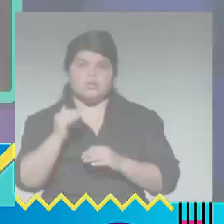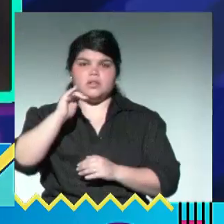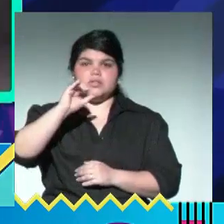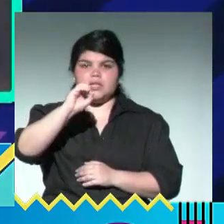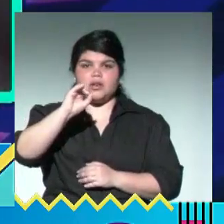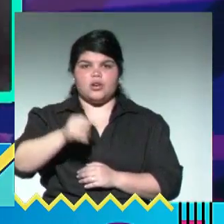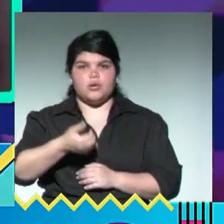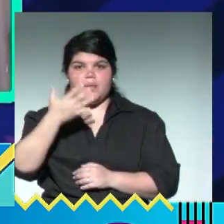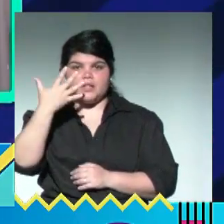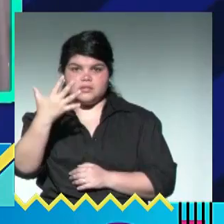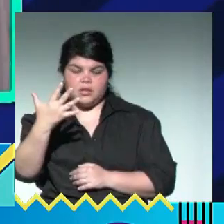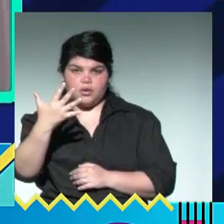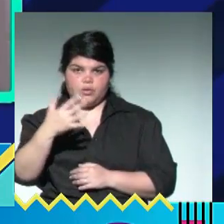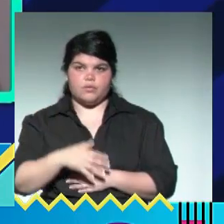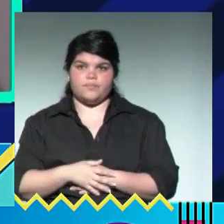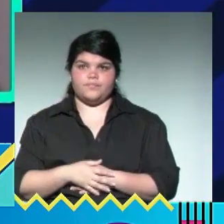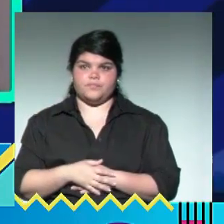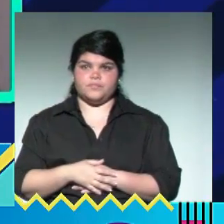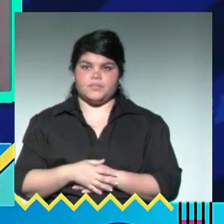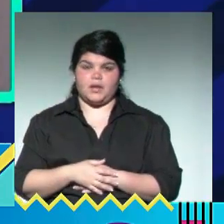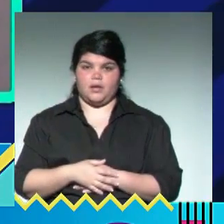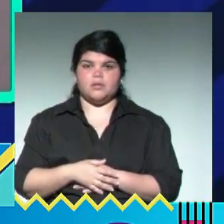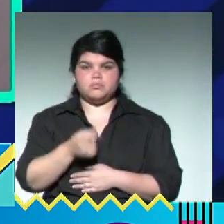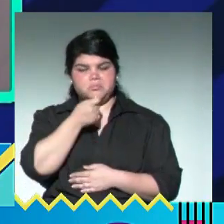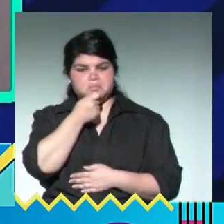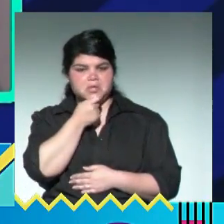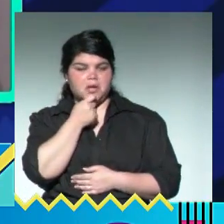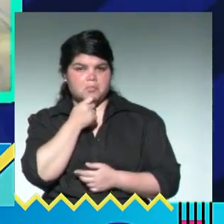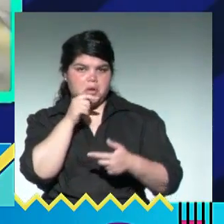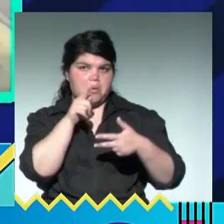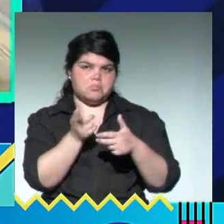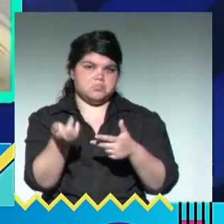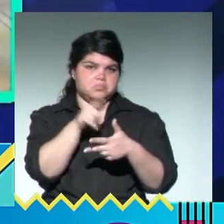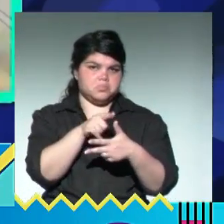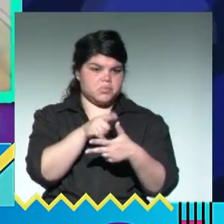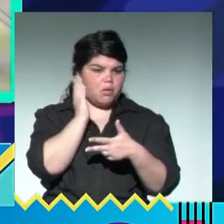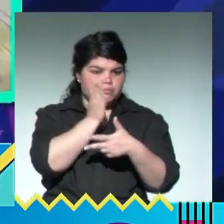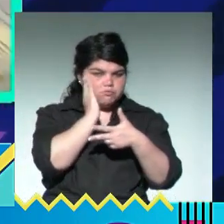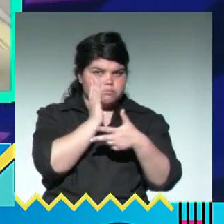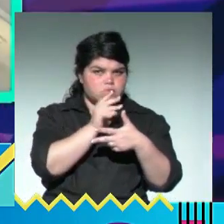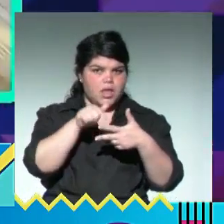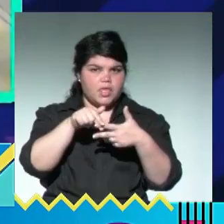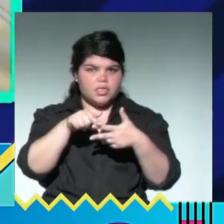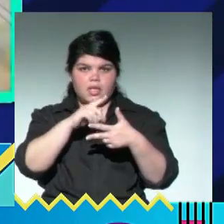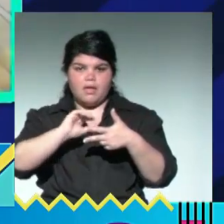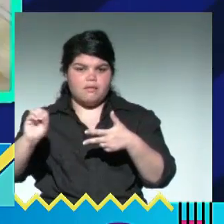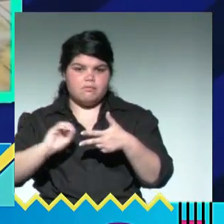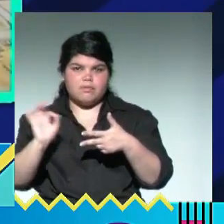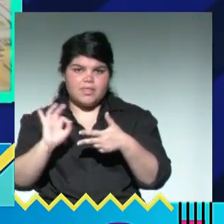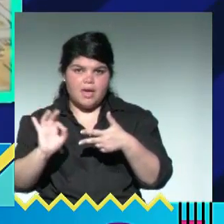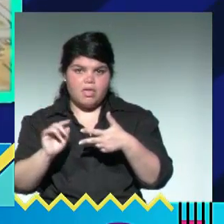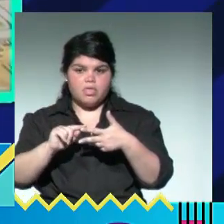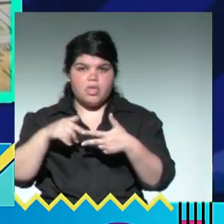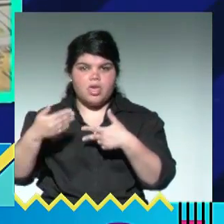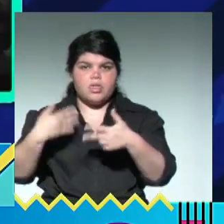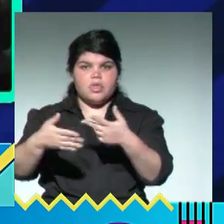Bueno, si logramos mantener una, o hacemos los esfuerzos en mantener alguna, la otra puede que se complique. Y ahí viene otro problema, que tiene que ver con